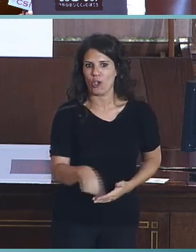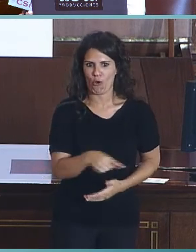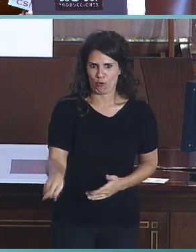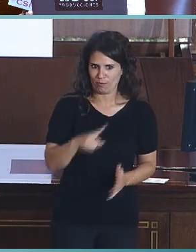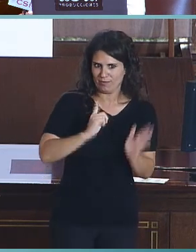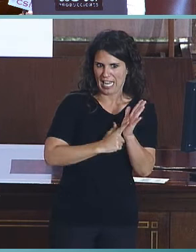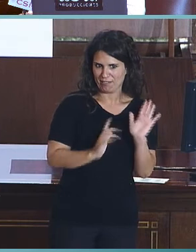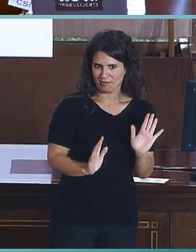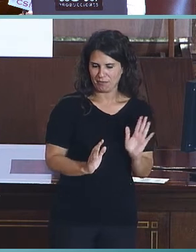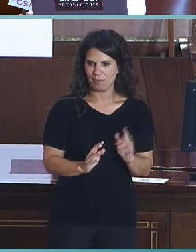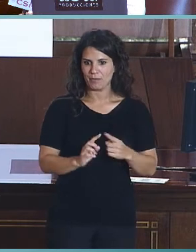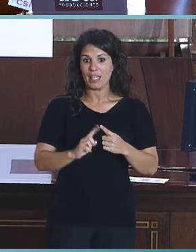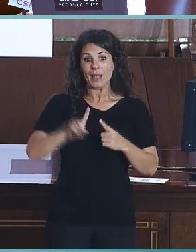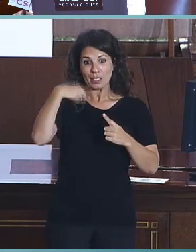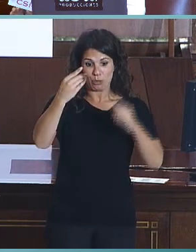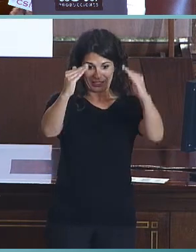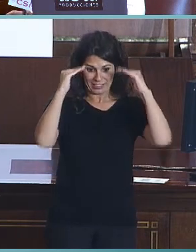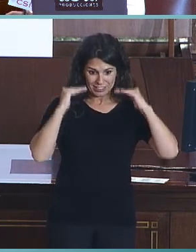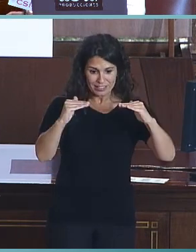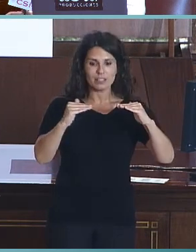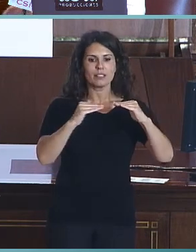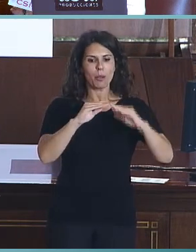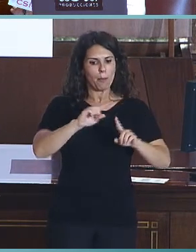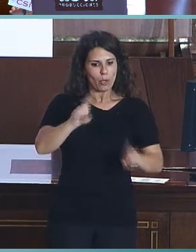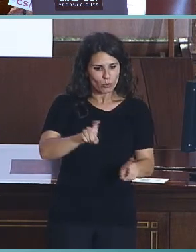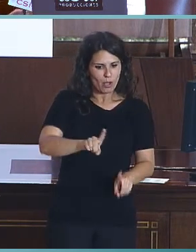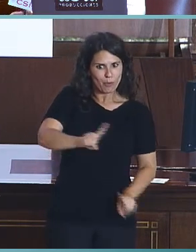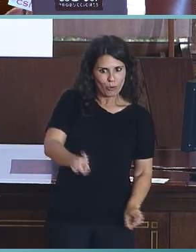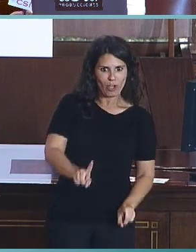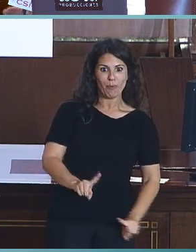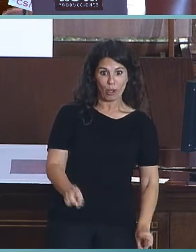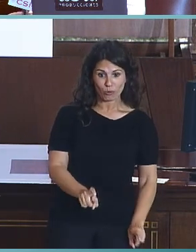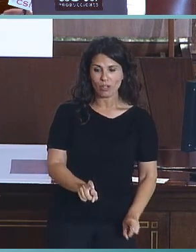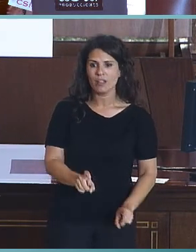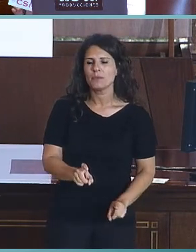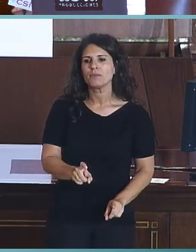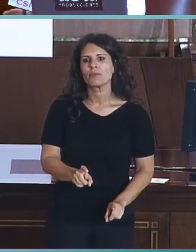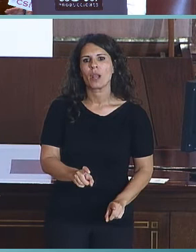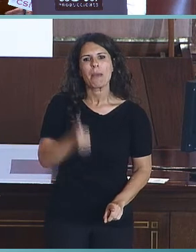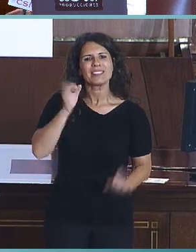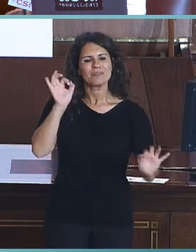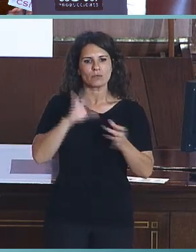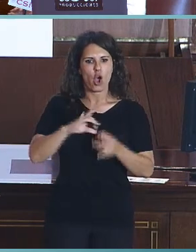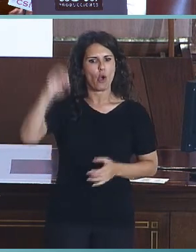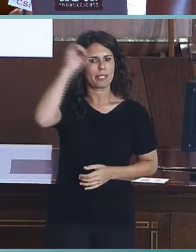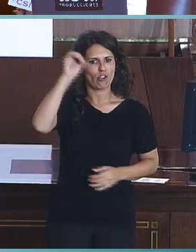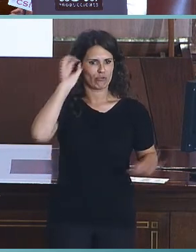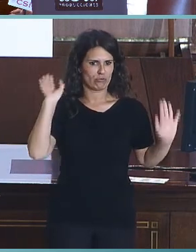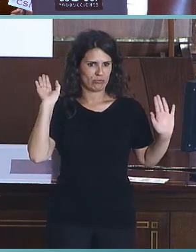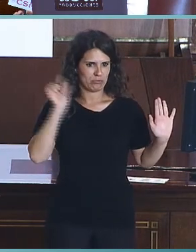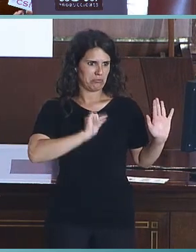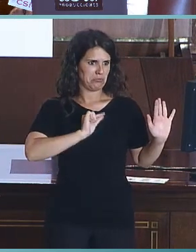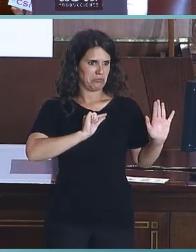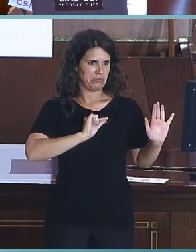Y a continuación hay una serie de preguntas que ya son de opinión sobre